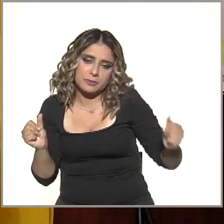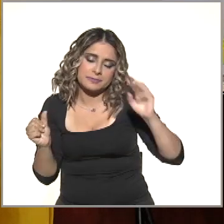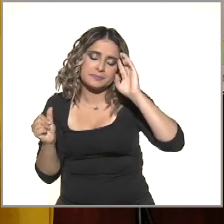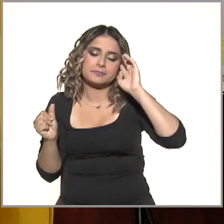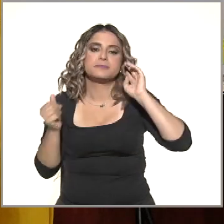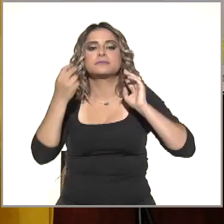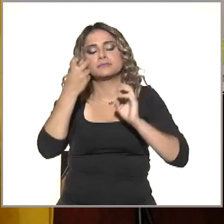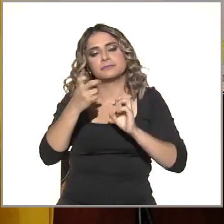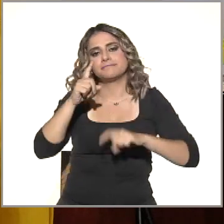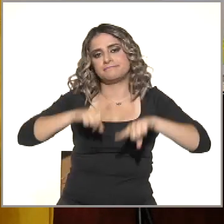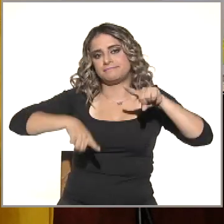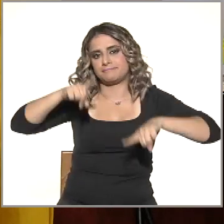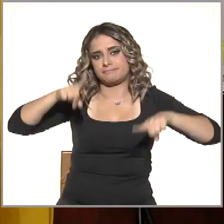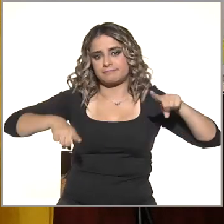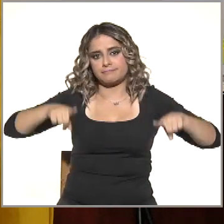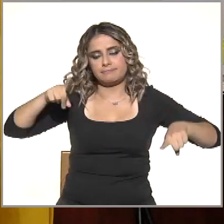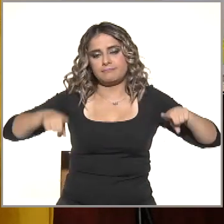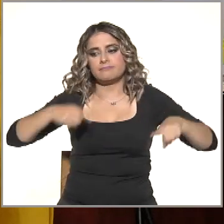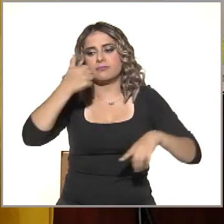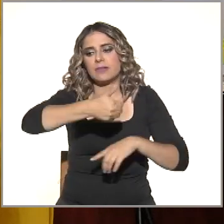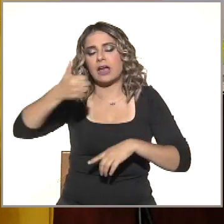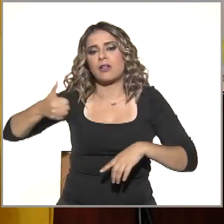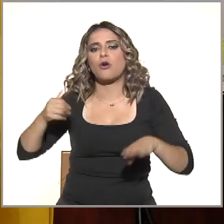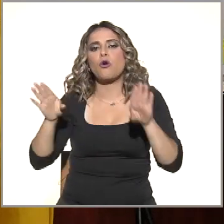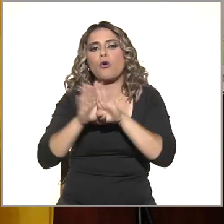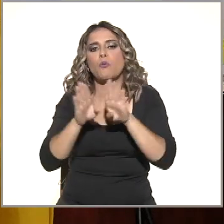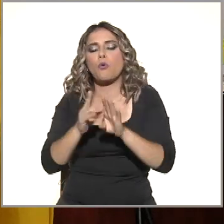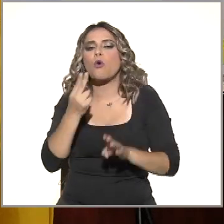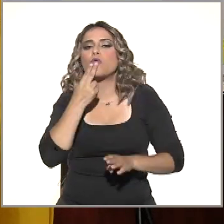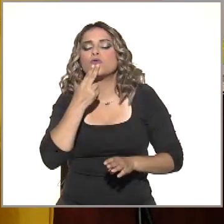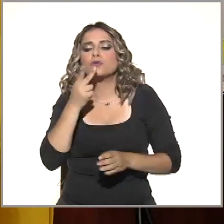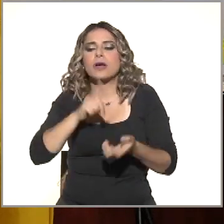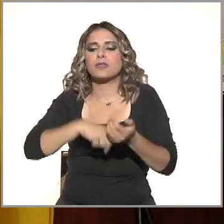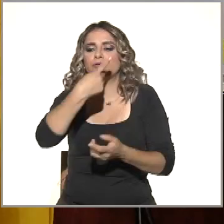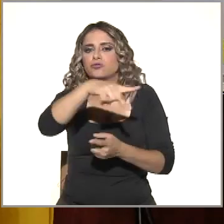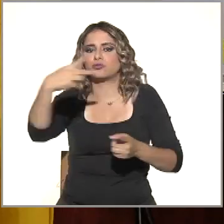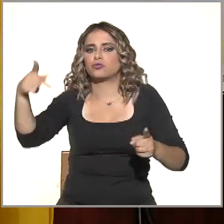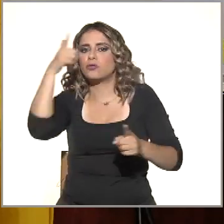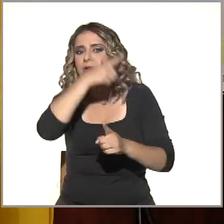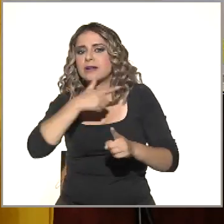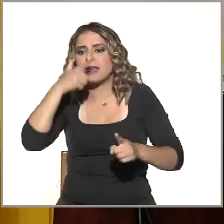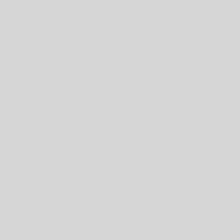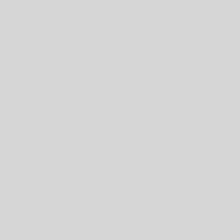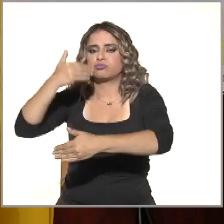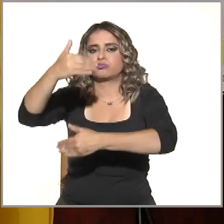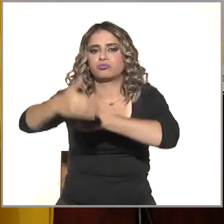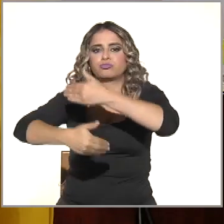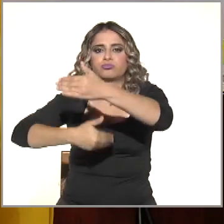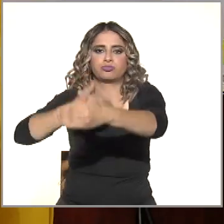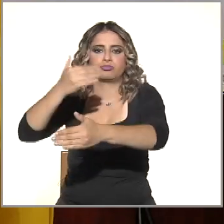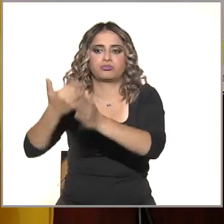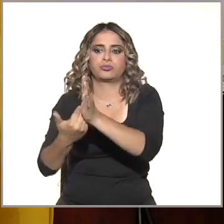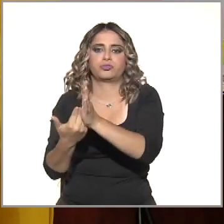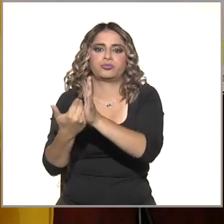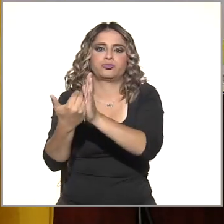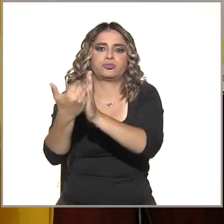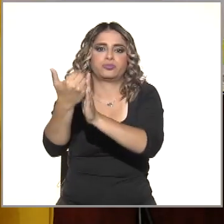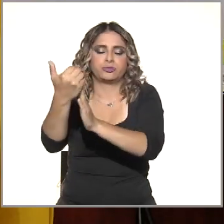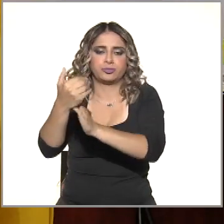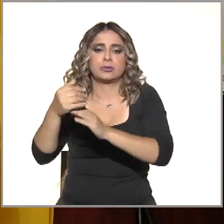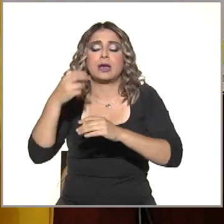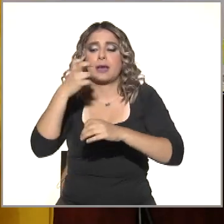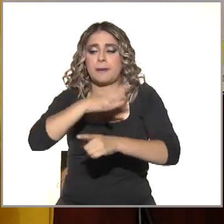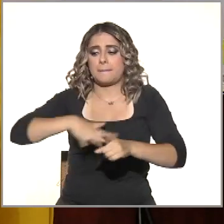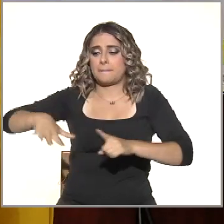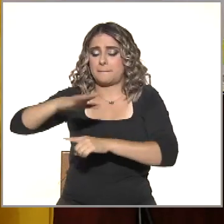de cómo utilizamos las lenguas dentro de nuestra propia evolución. Nuestra sociedad cambia